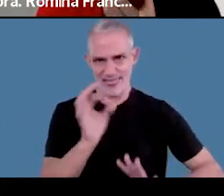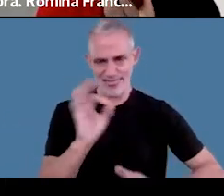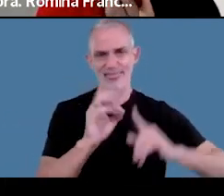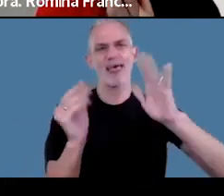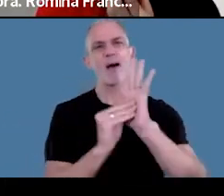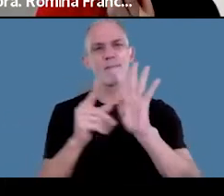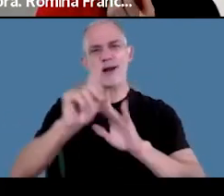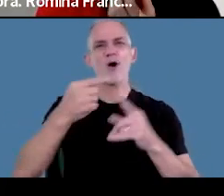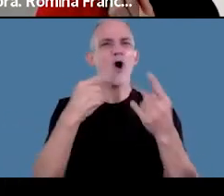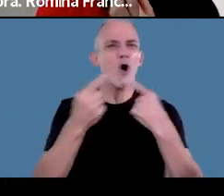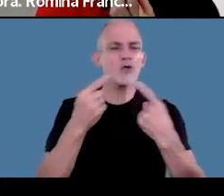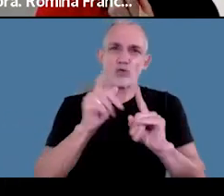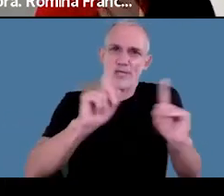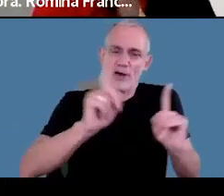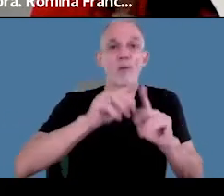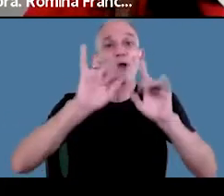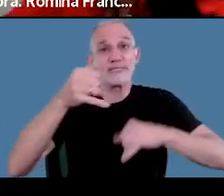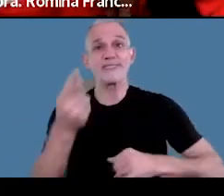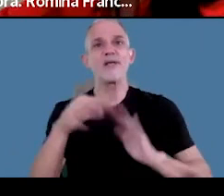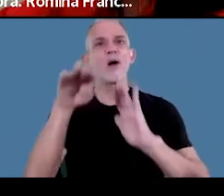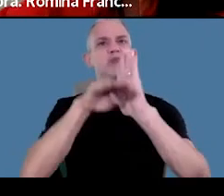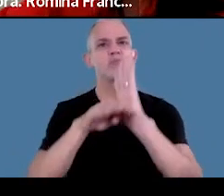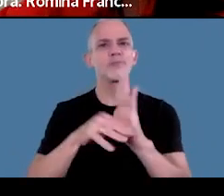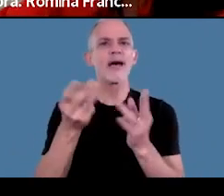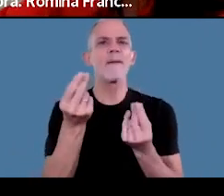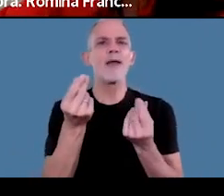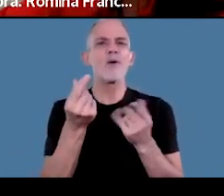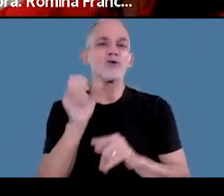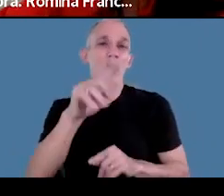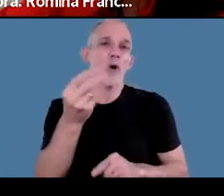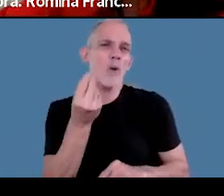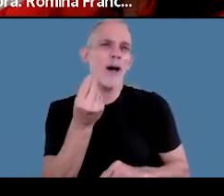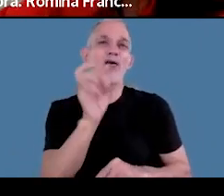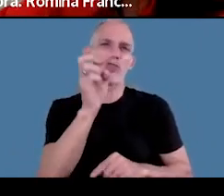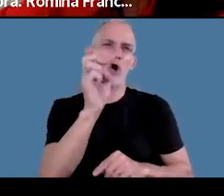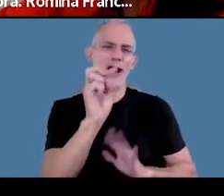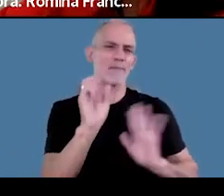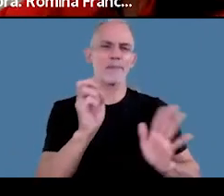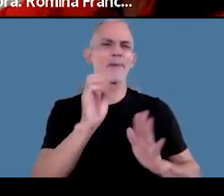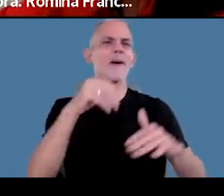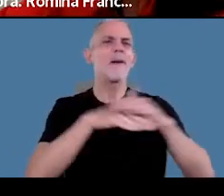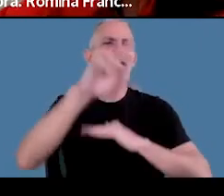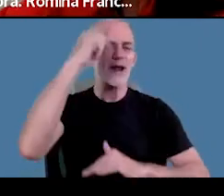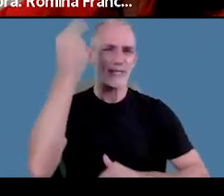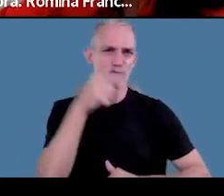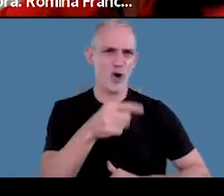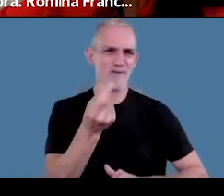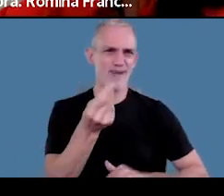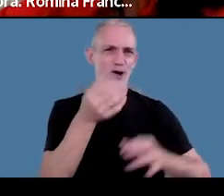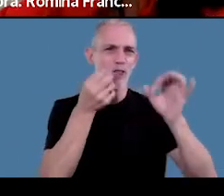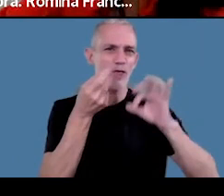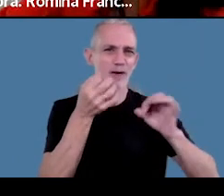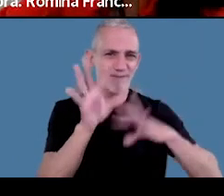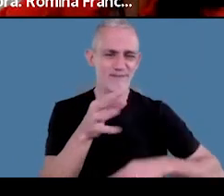las consultas frecuentes, pero sí nos lo dice la norma de evaluación, porque muchas, también, bueno, como les comentaban, bueno, cuando